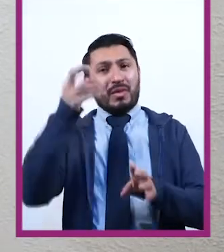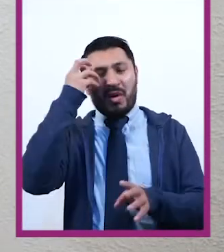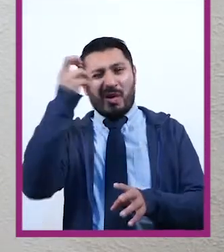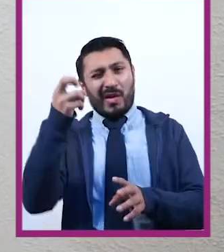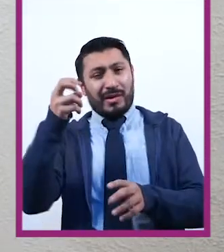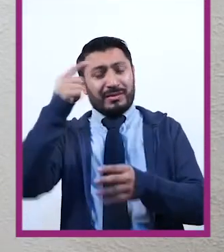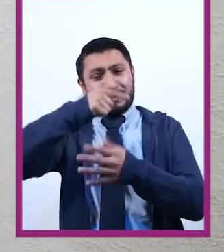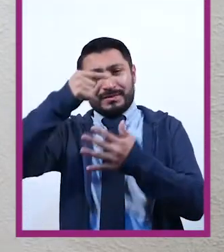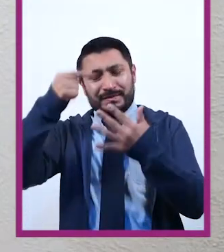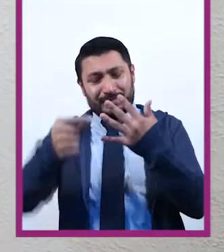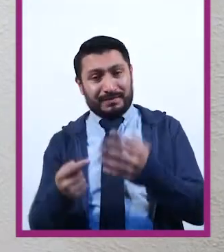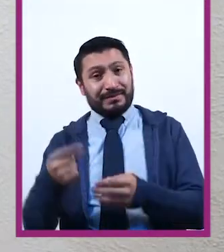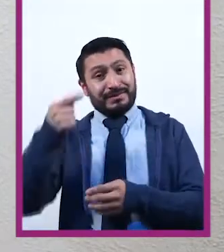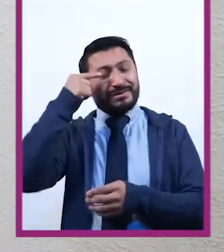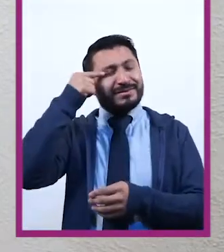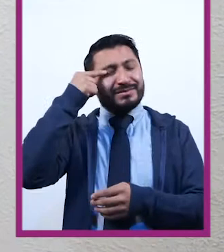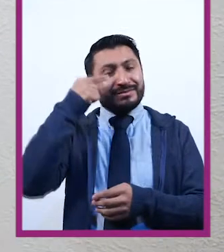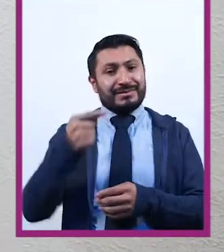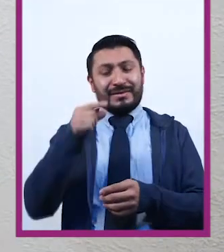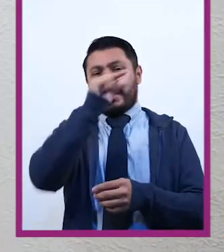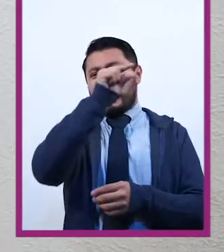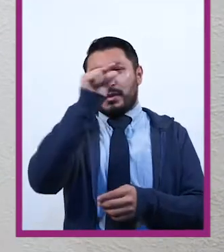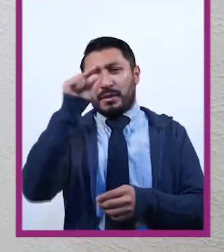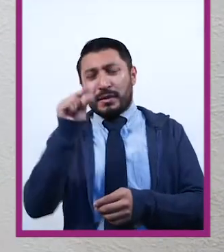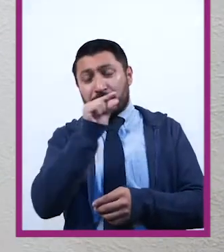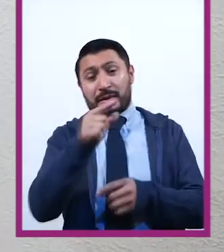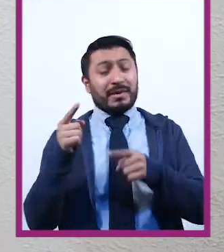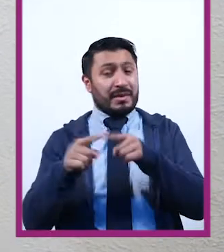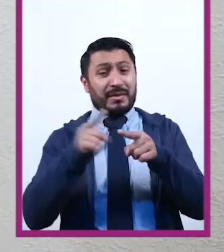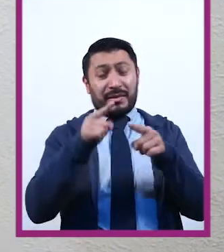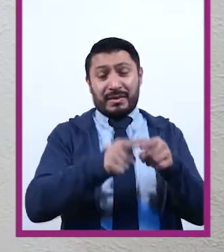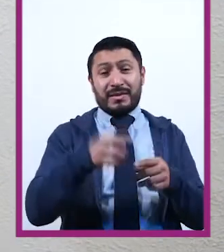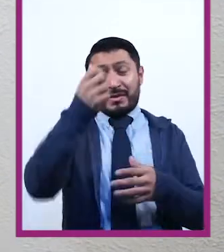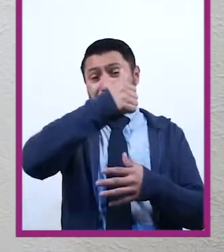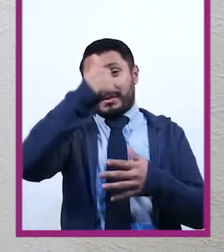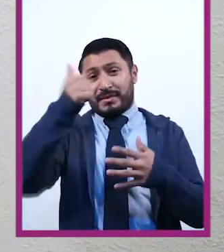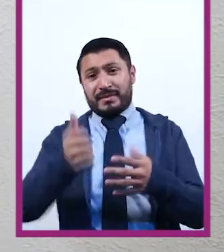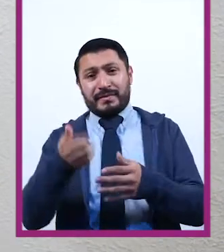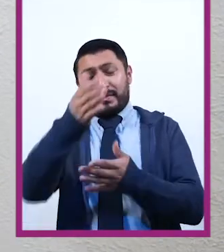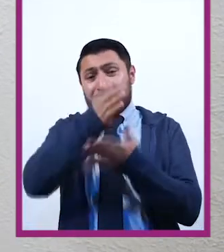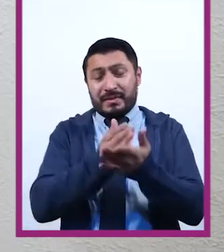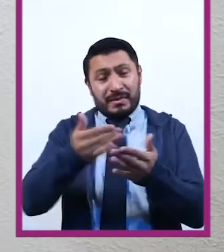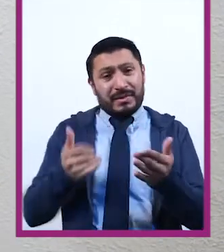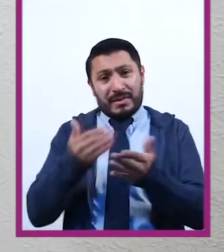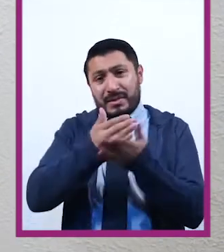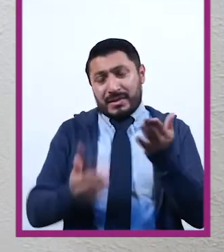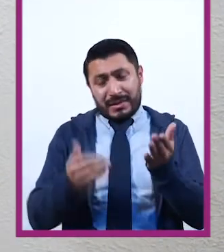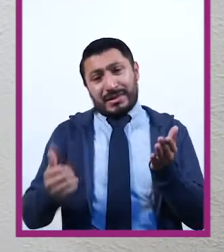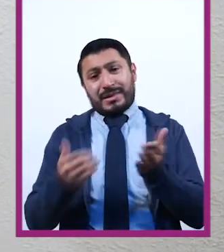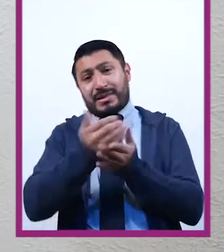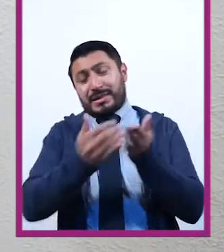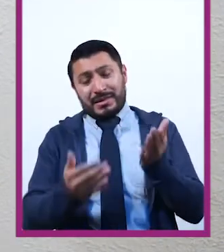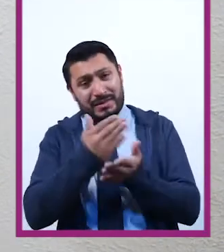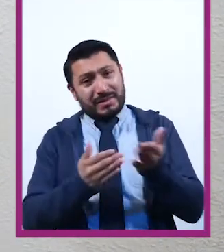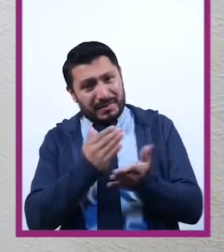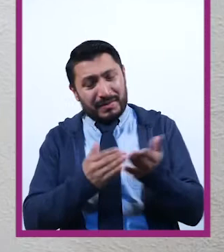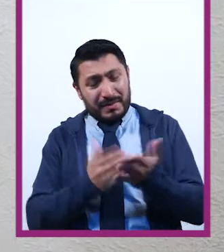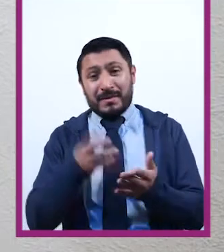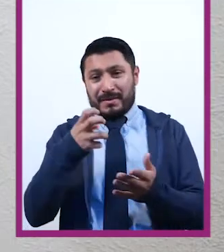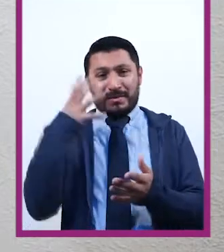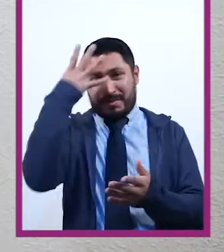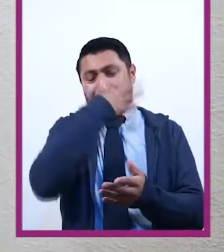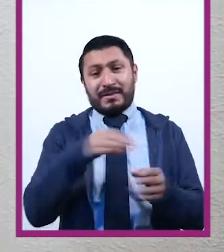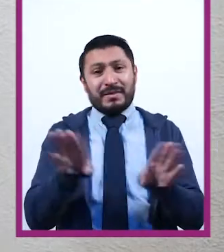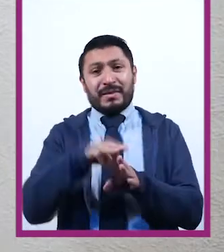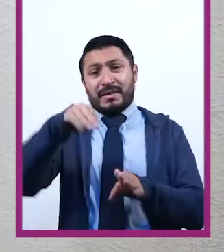fue arrancado en pedazos. Cada parte del ojo representa una fracción diferente y cada fracción la mitad de la que le antecede. Este